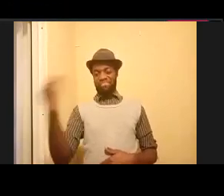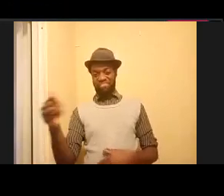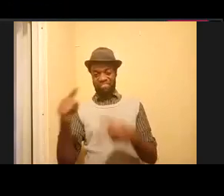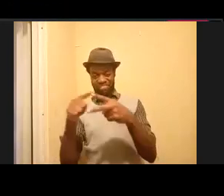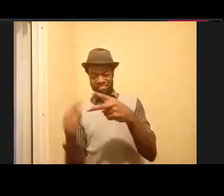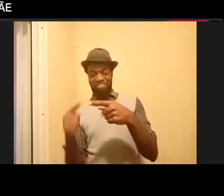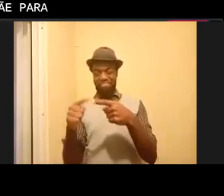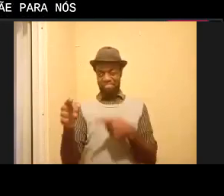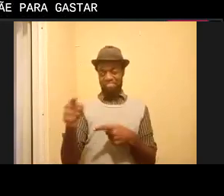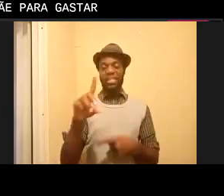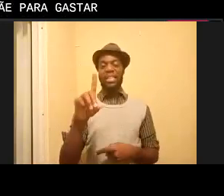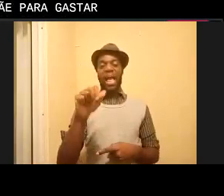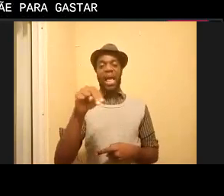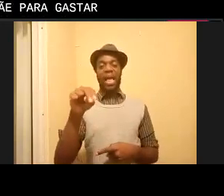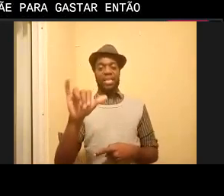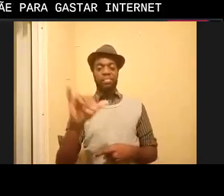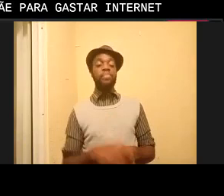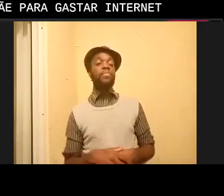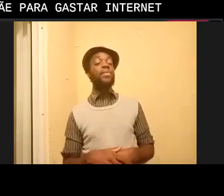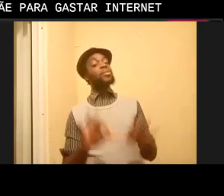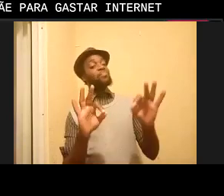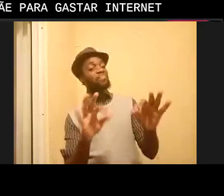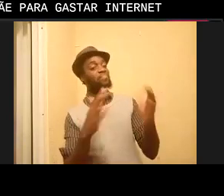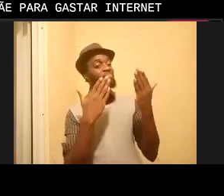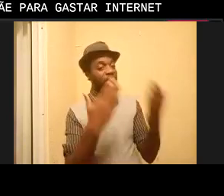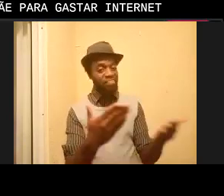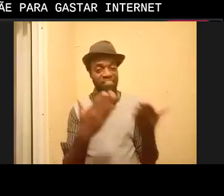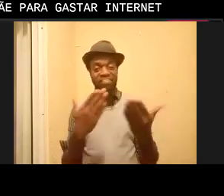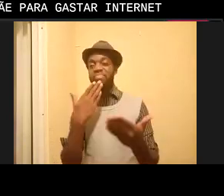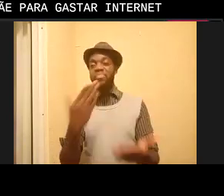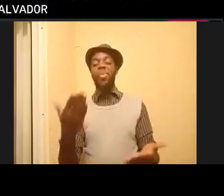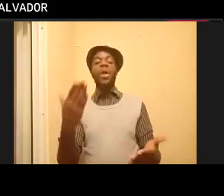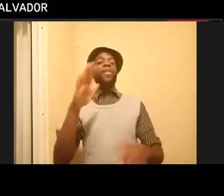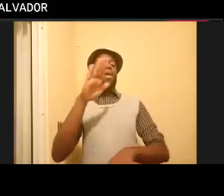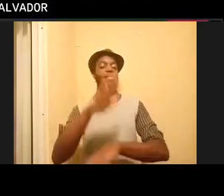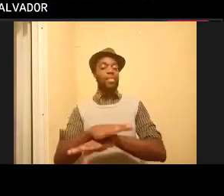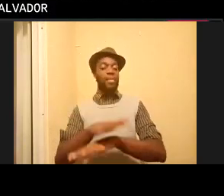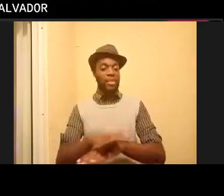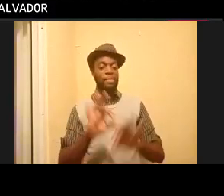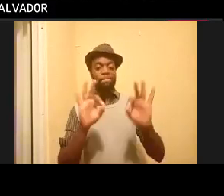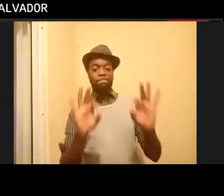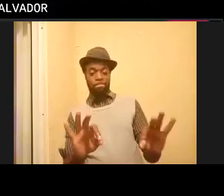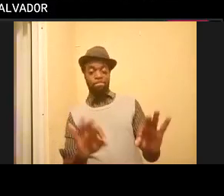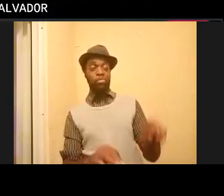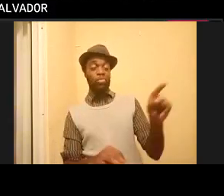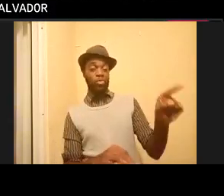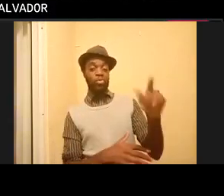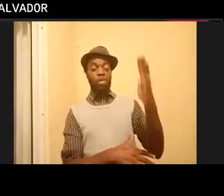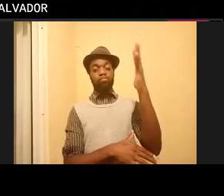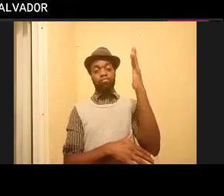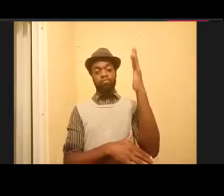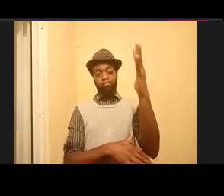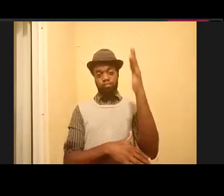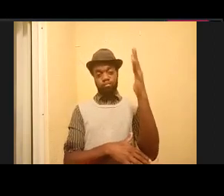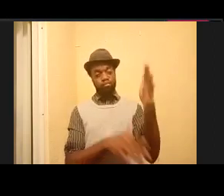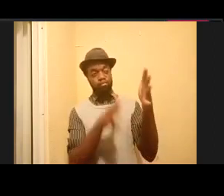Muy buenas tardes desde acá de El Salvador. Me pareció muy excelente los datos que nos ha proporcionado